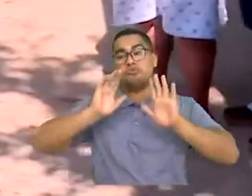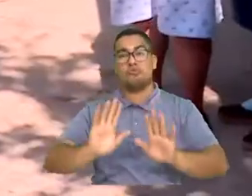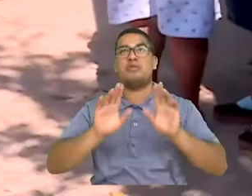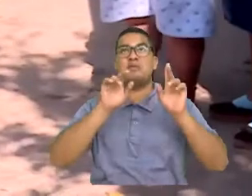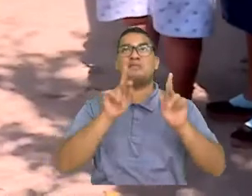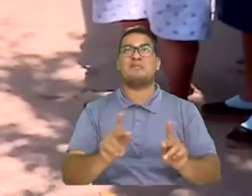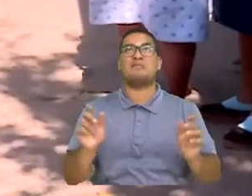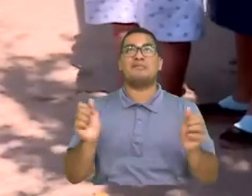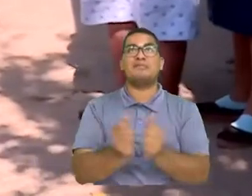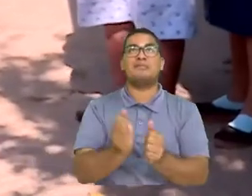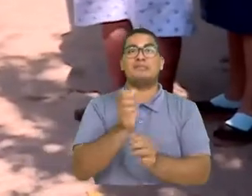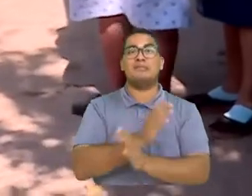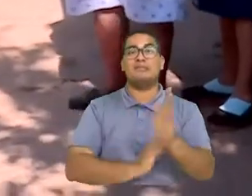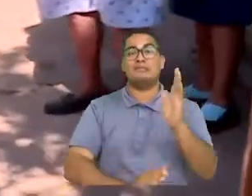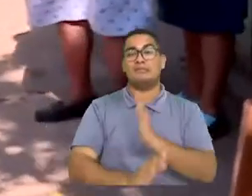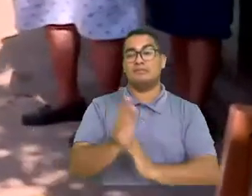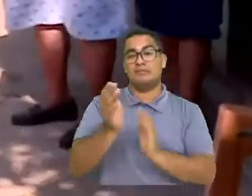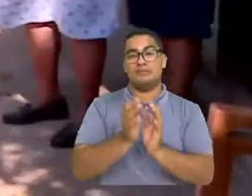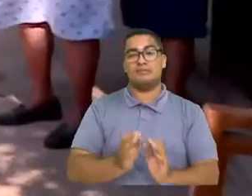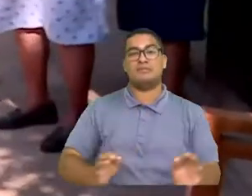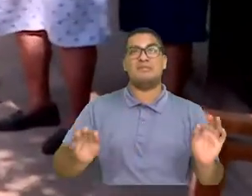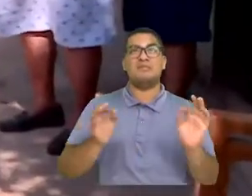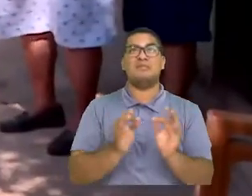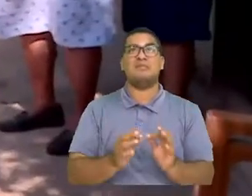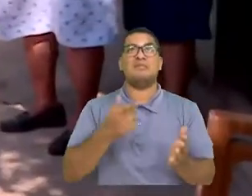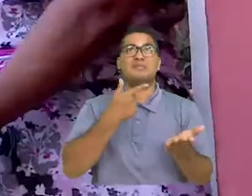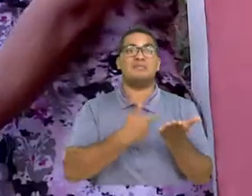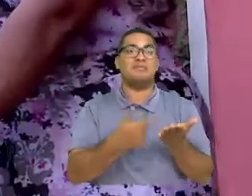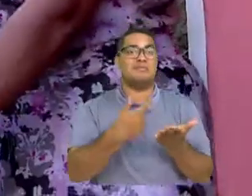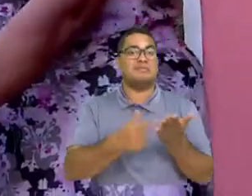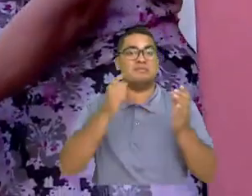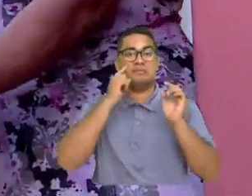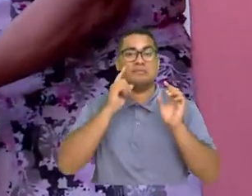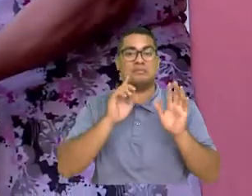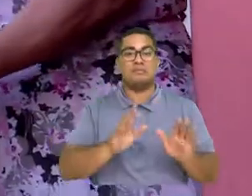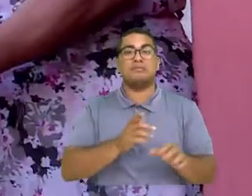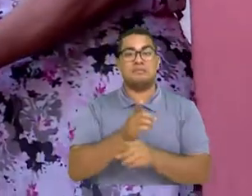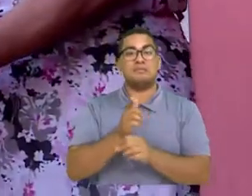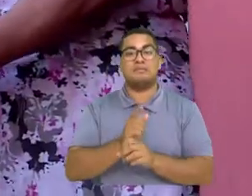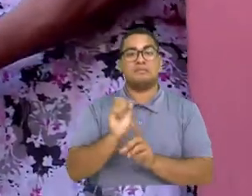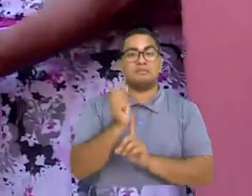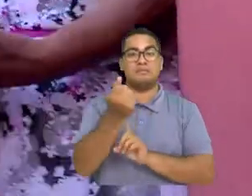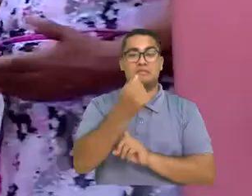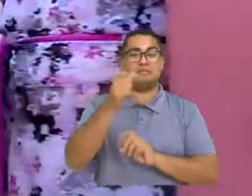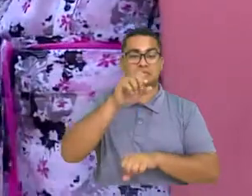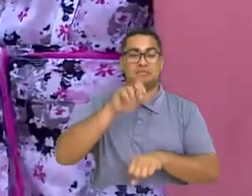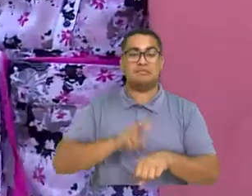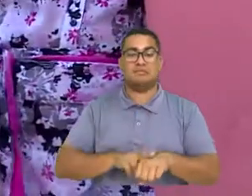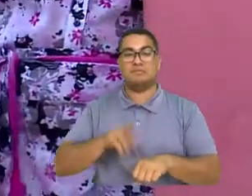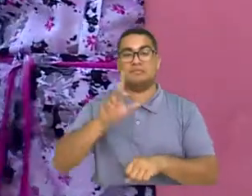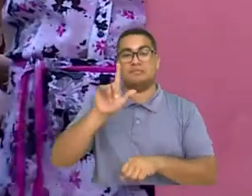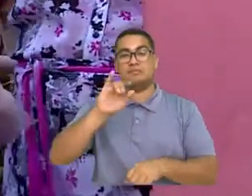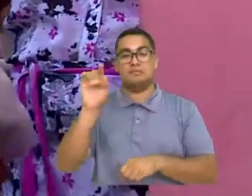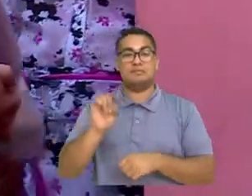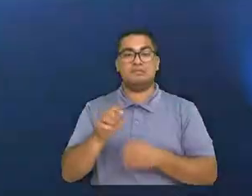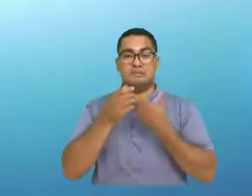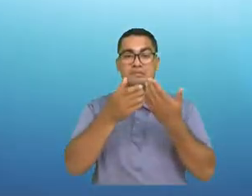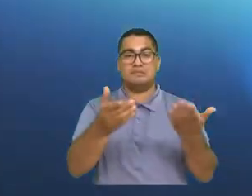discapacidad, como una forma de aliviar los gastos en alimentos. Para el canal parlamentario, informó Liz Escoto.